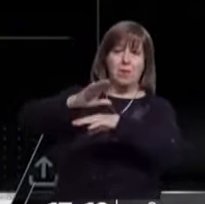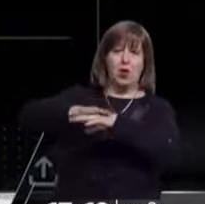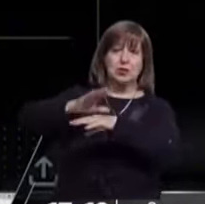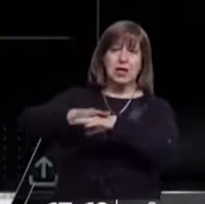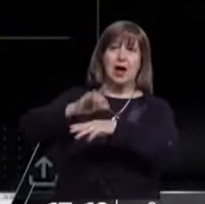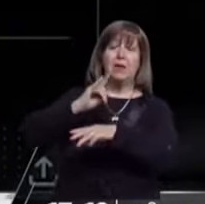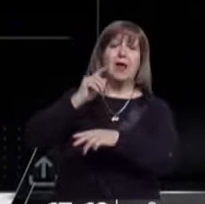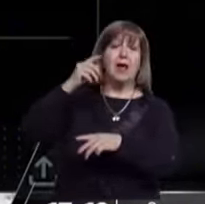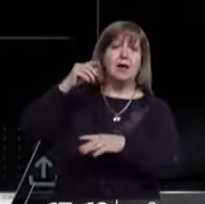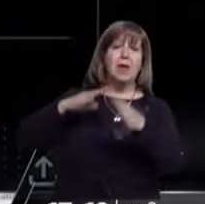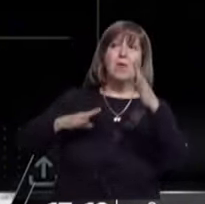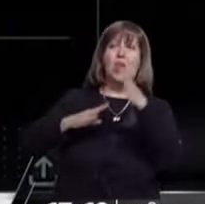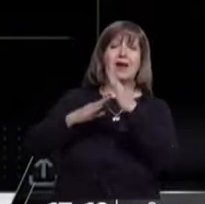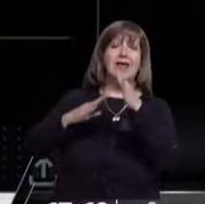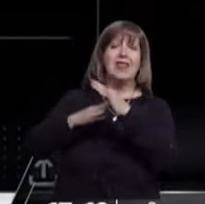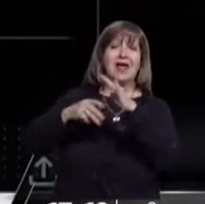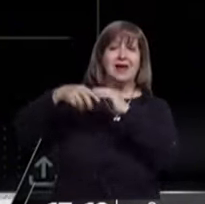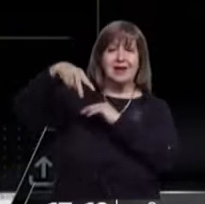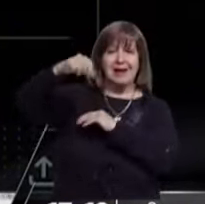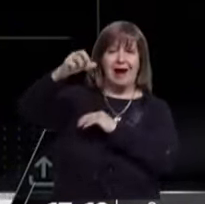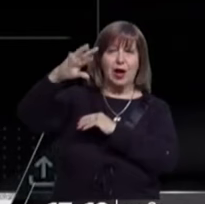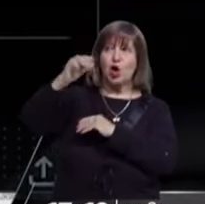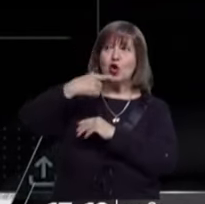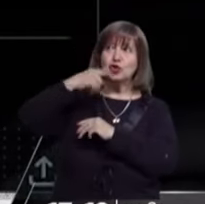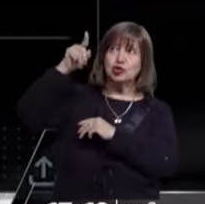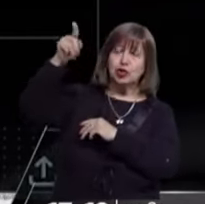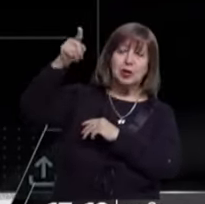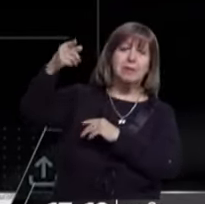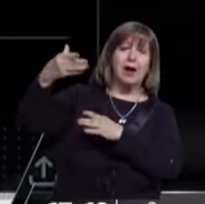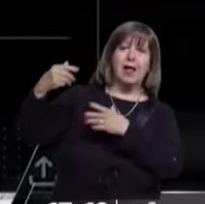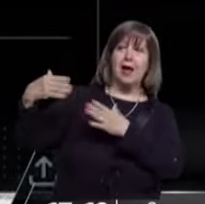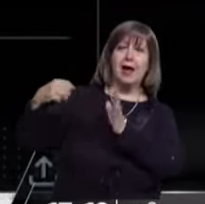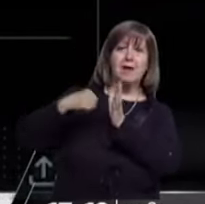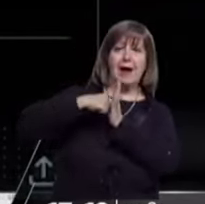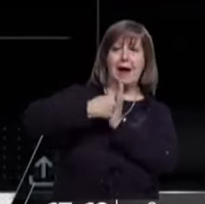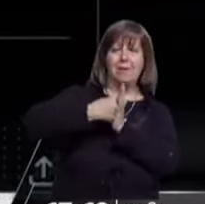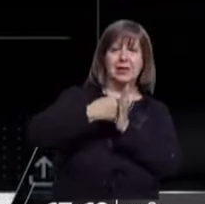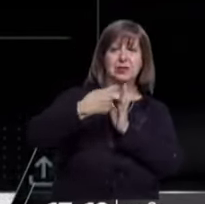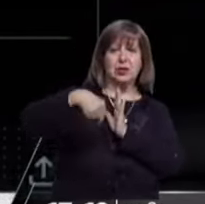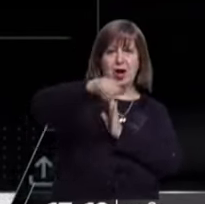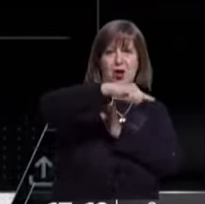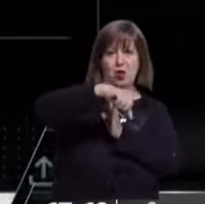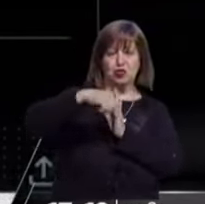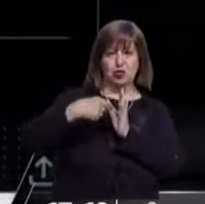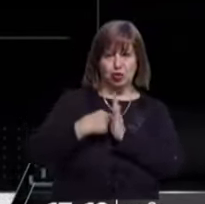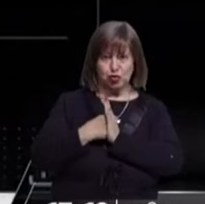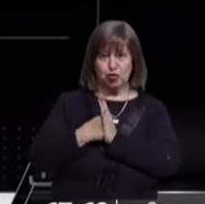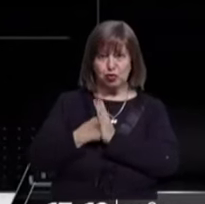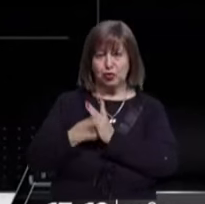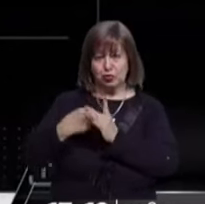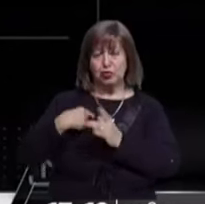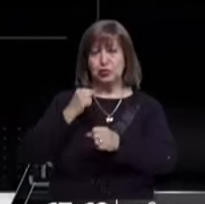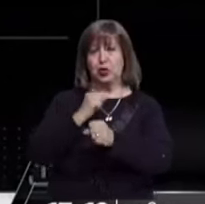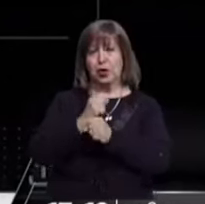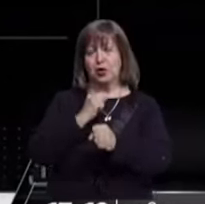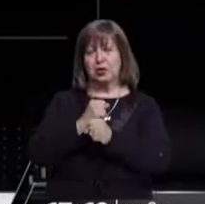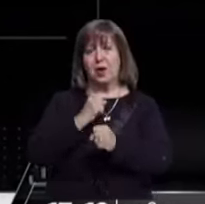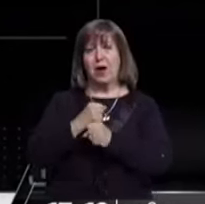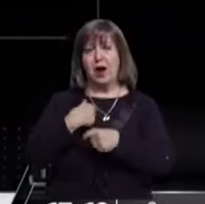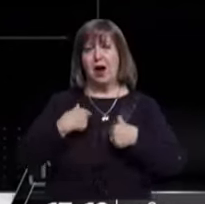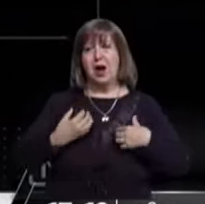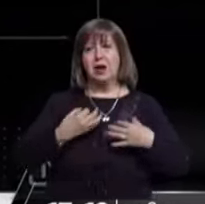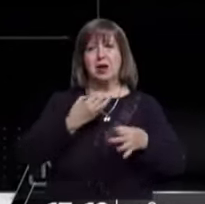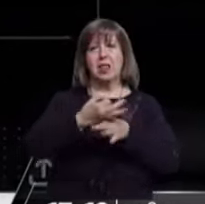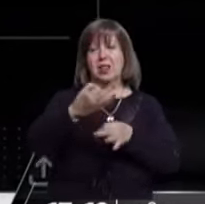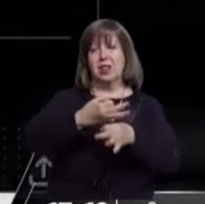narco y trata que pretenden amedrentar a los que ponemos la vida para seguir generando trabajo y dignidad por la